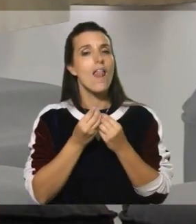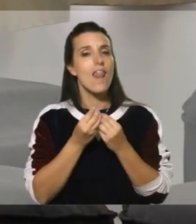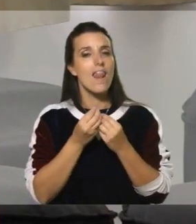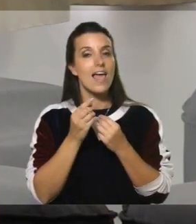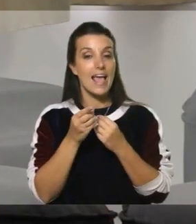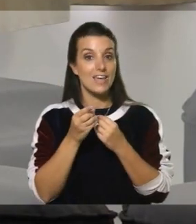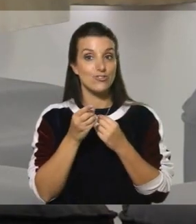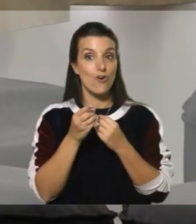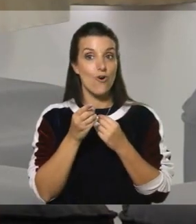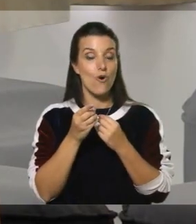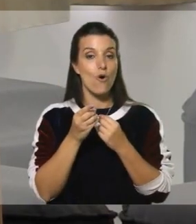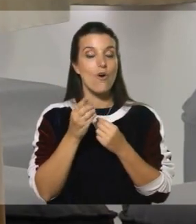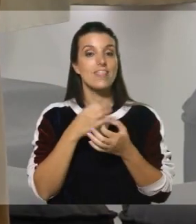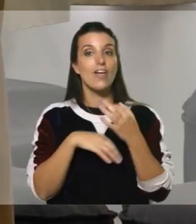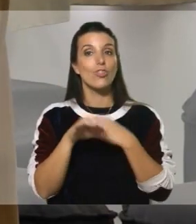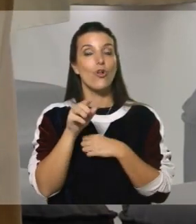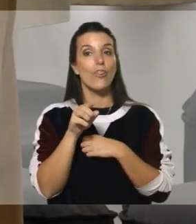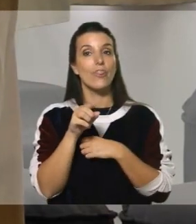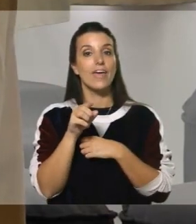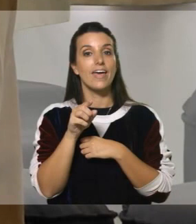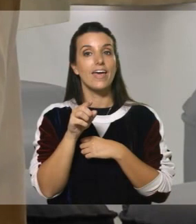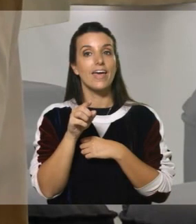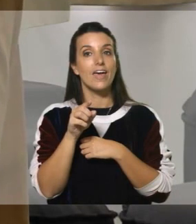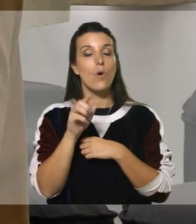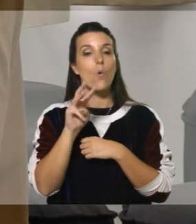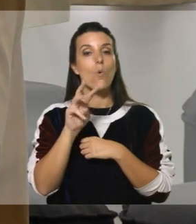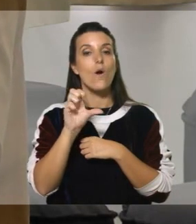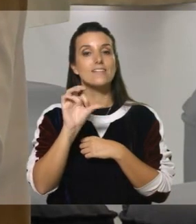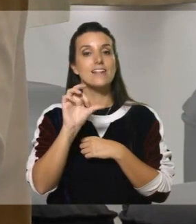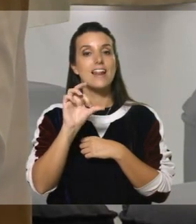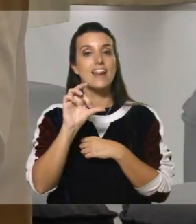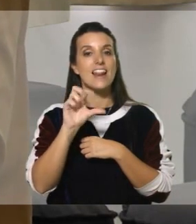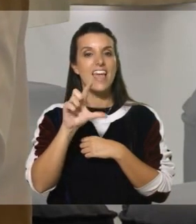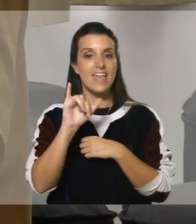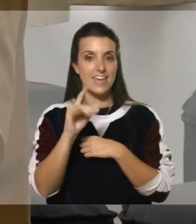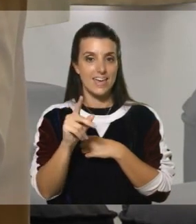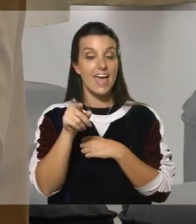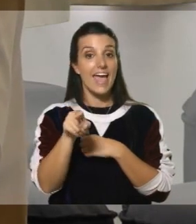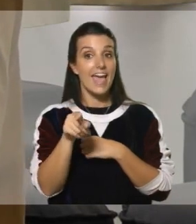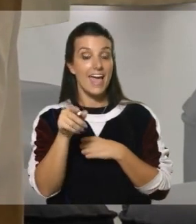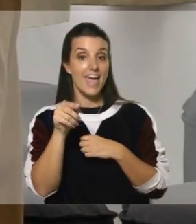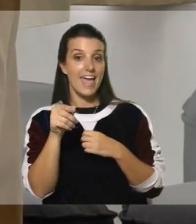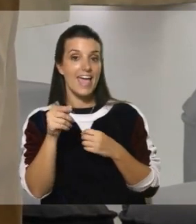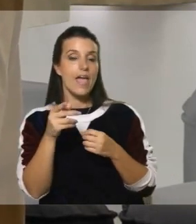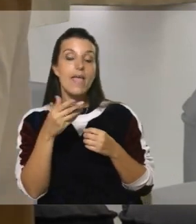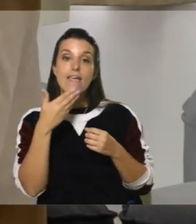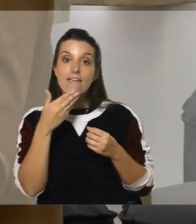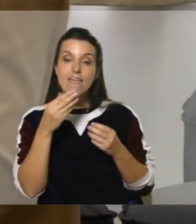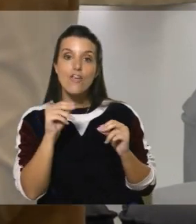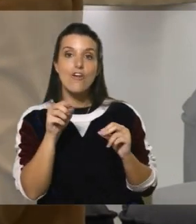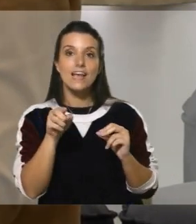esto tocamos es una obra de compositor se llama Wesley que increíblemente